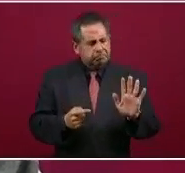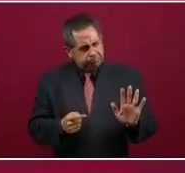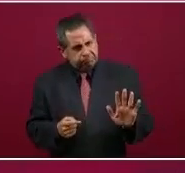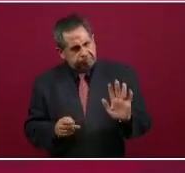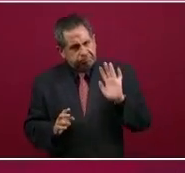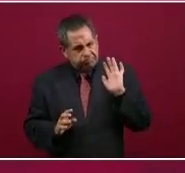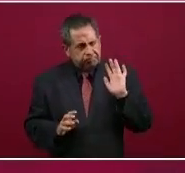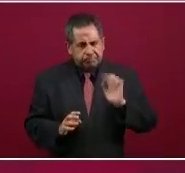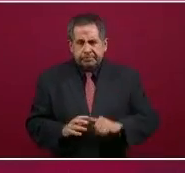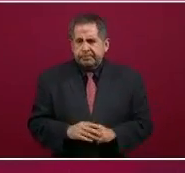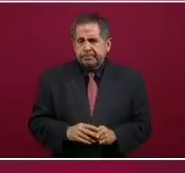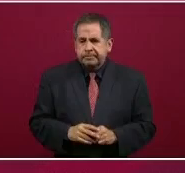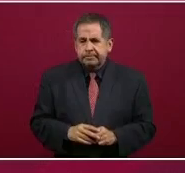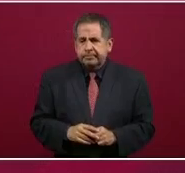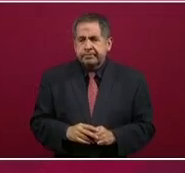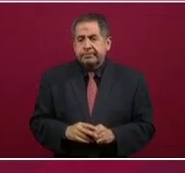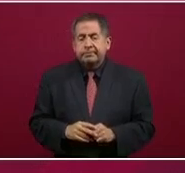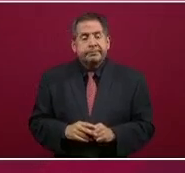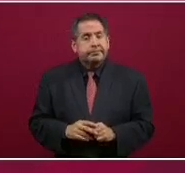por